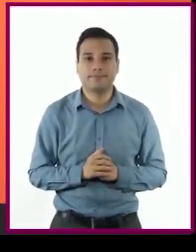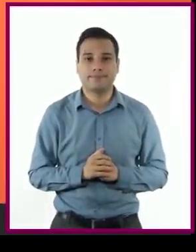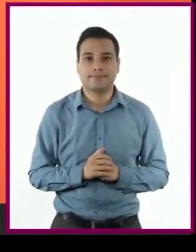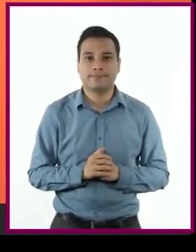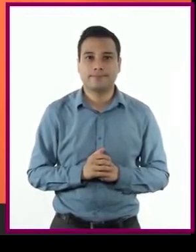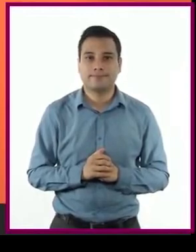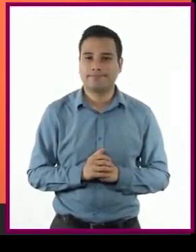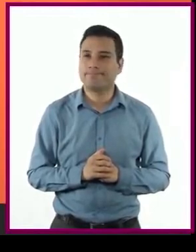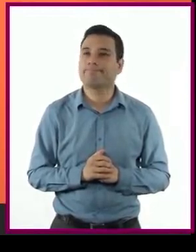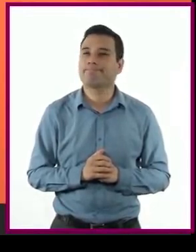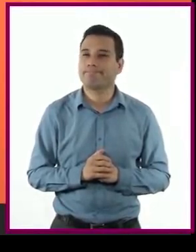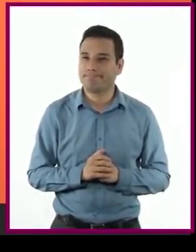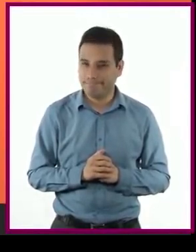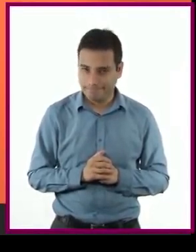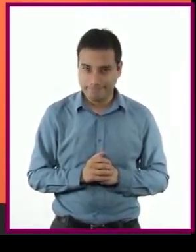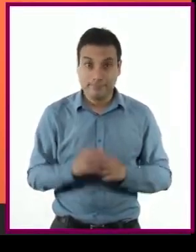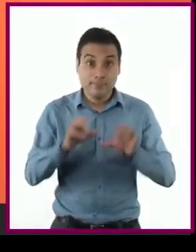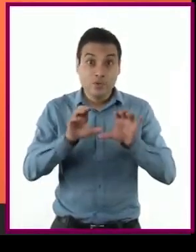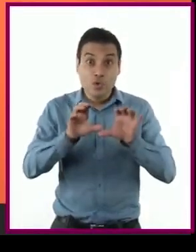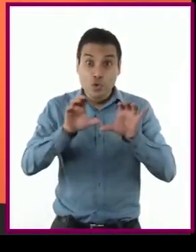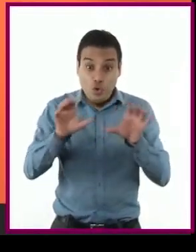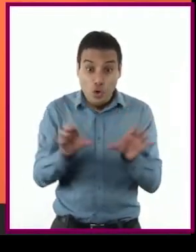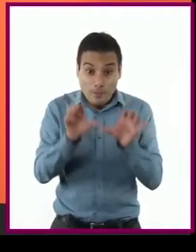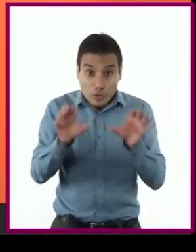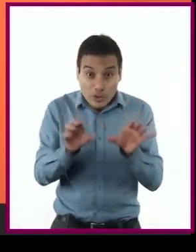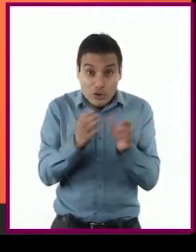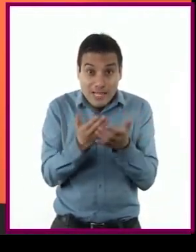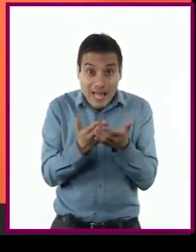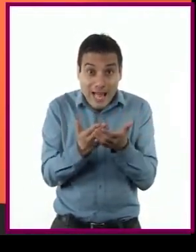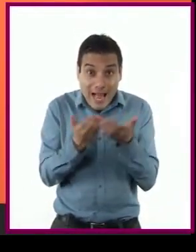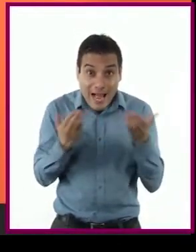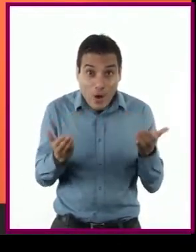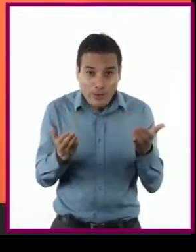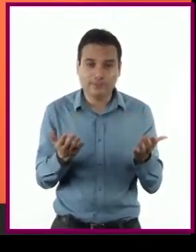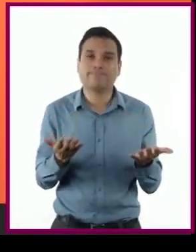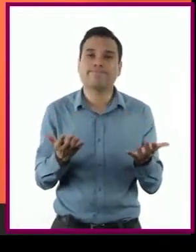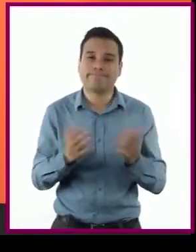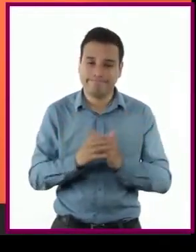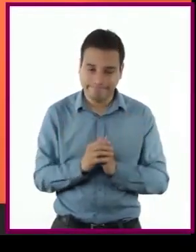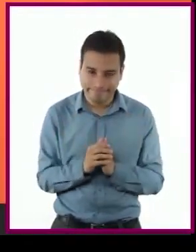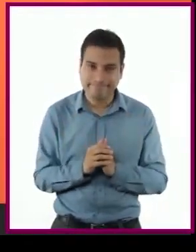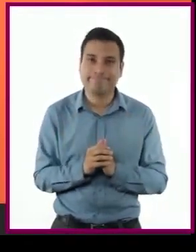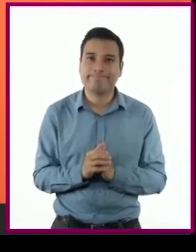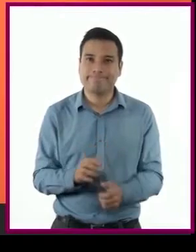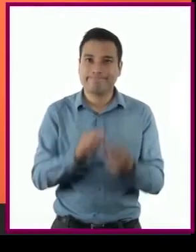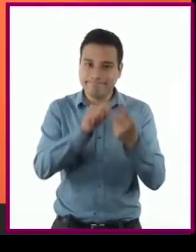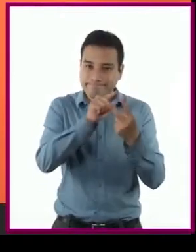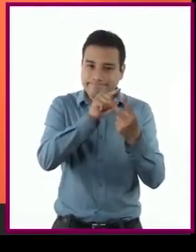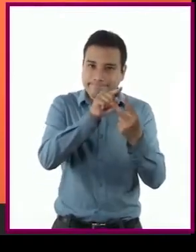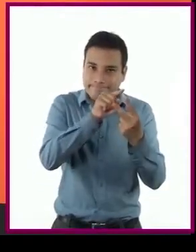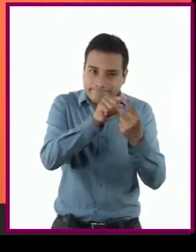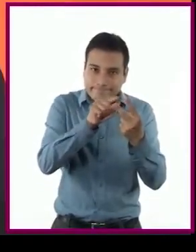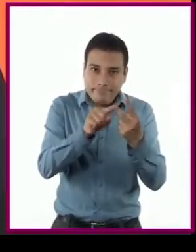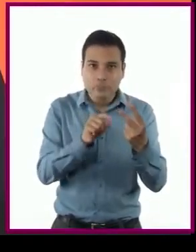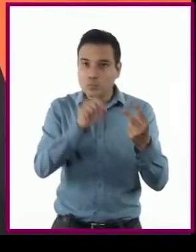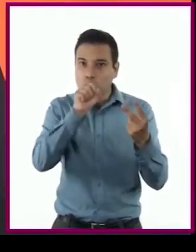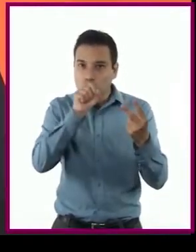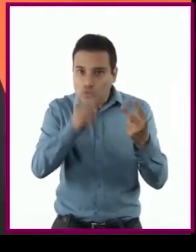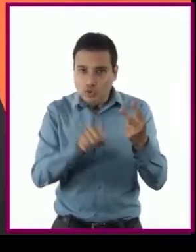Por ello, todas las computadoras construidas hasta el momento han intentado satisfacer estos mismos